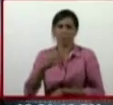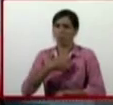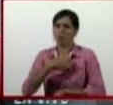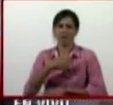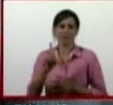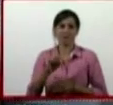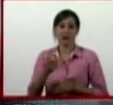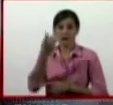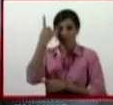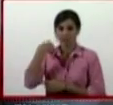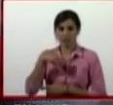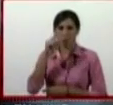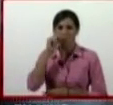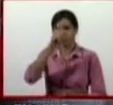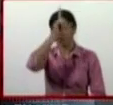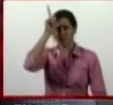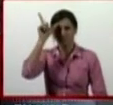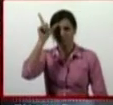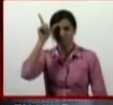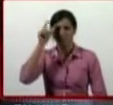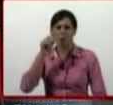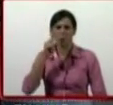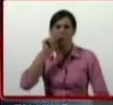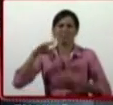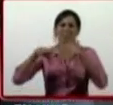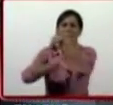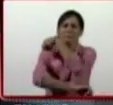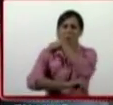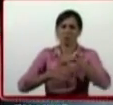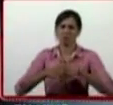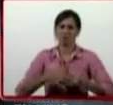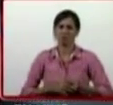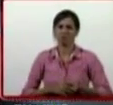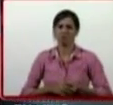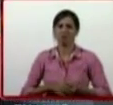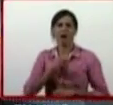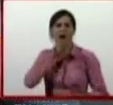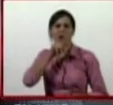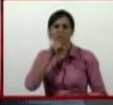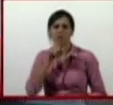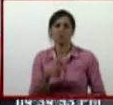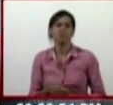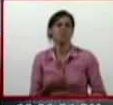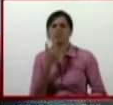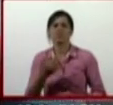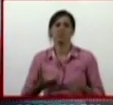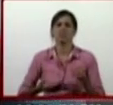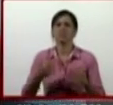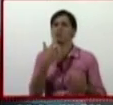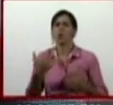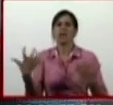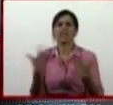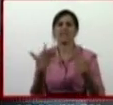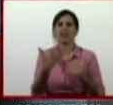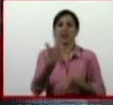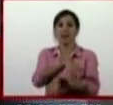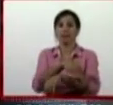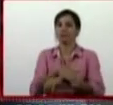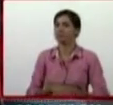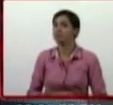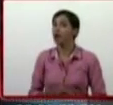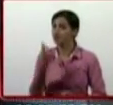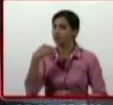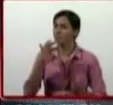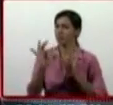ayer Leopoldo López, este bandido fascista, salió a declarar la guerra en la calle, es porque ya tenían preparados ayer y